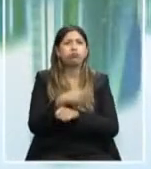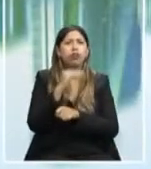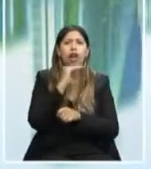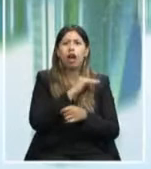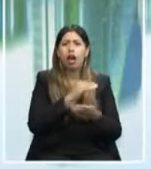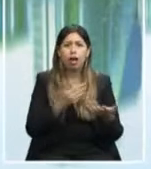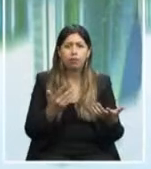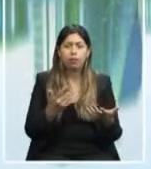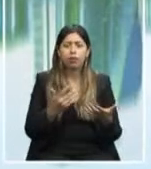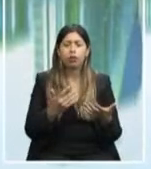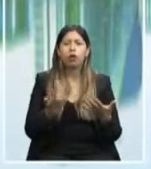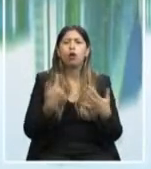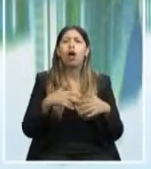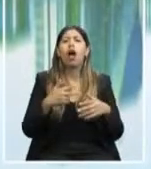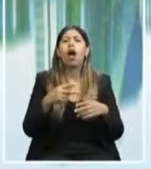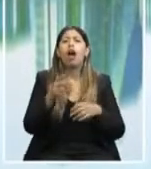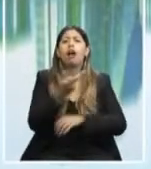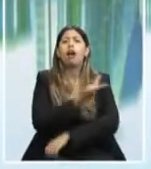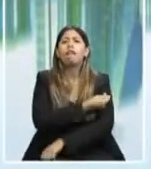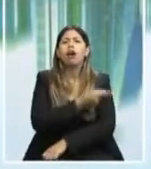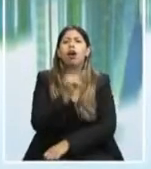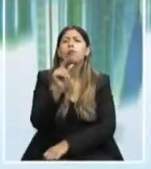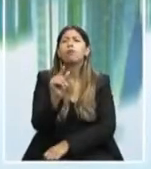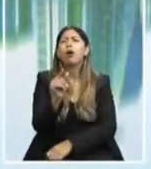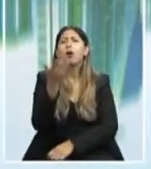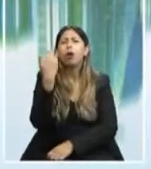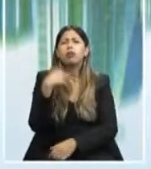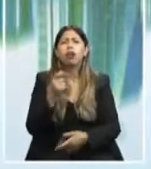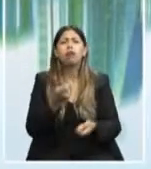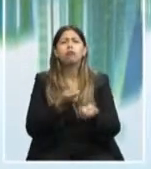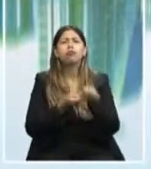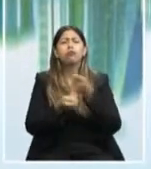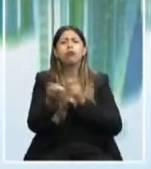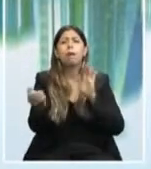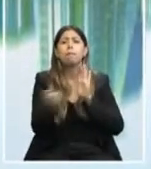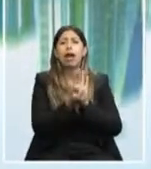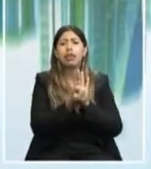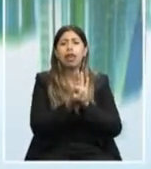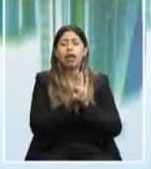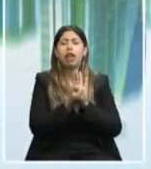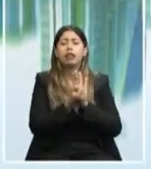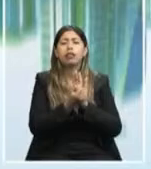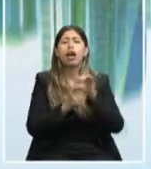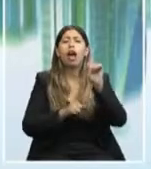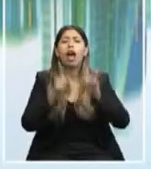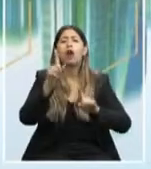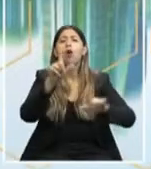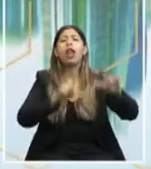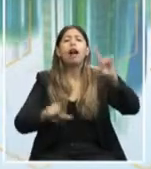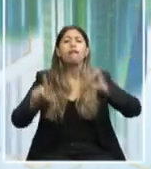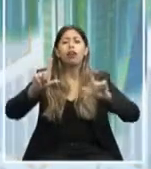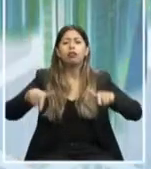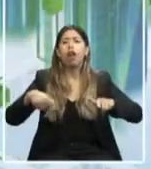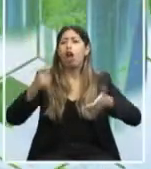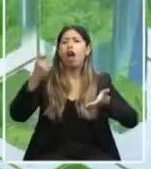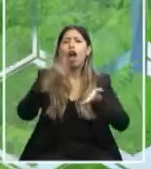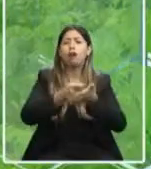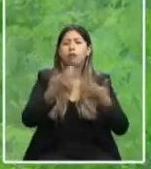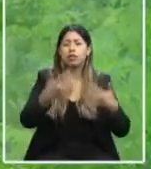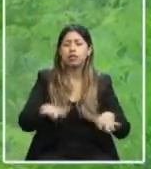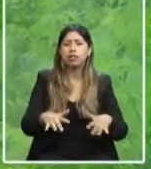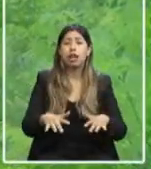levantado sus patentes recientemente, por ejemplo, manufacturadas por laboratorios indios. Como decía el